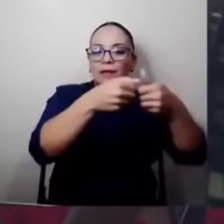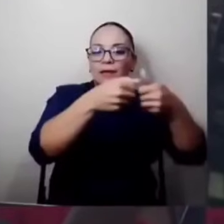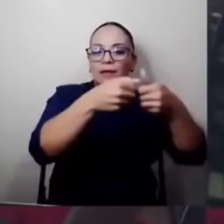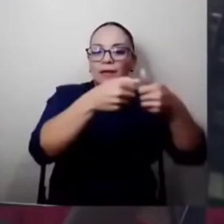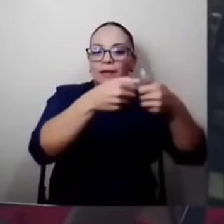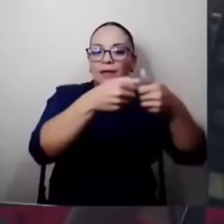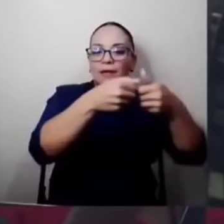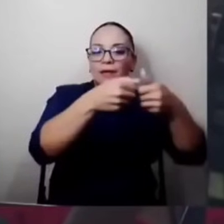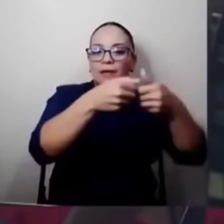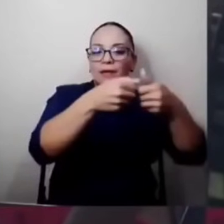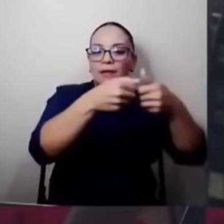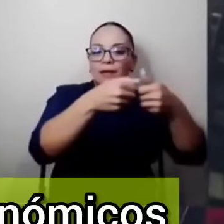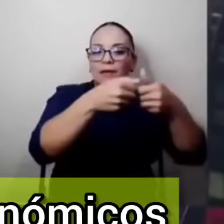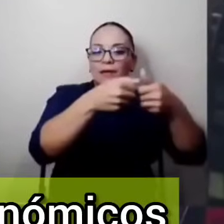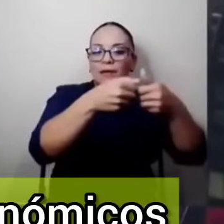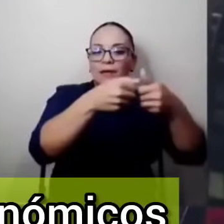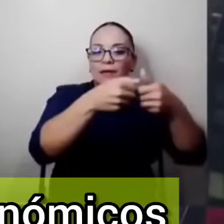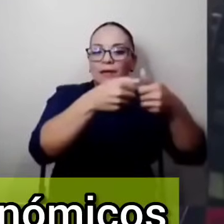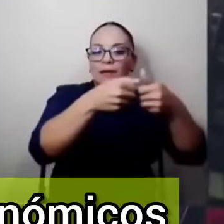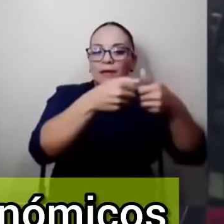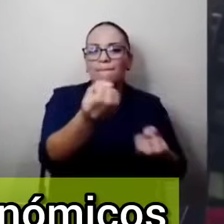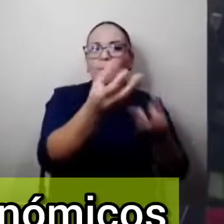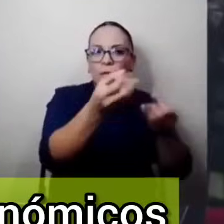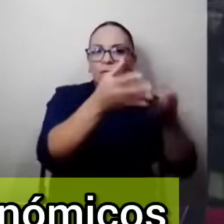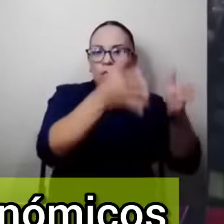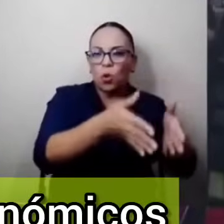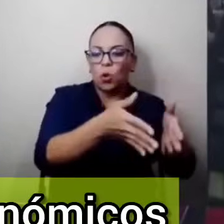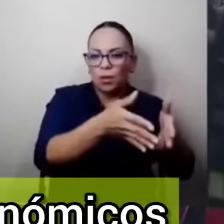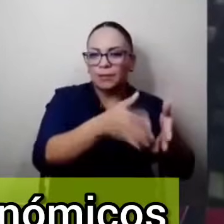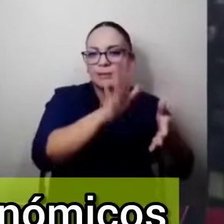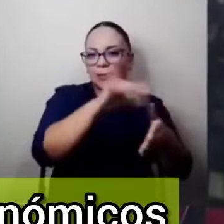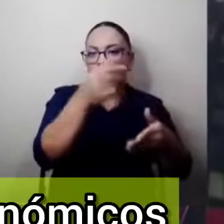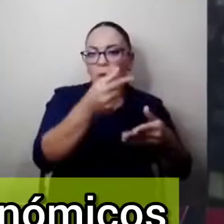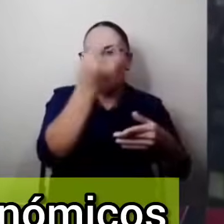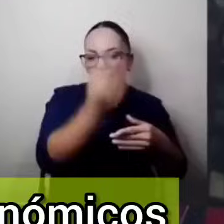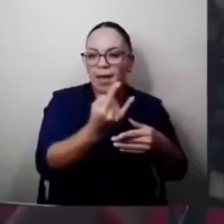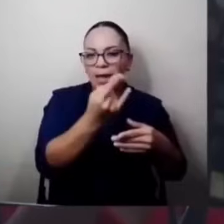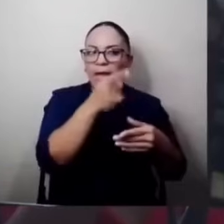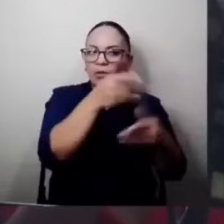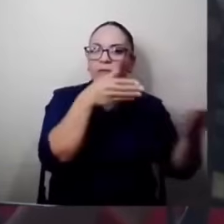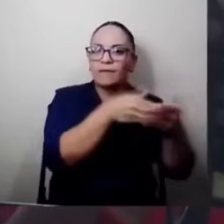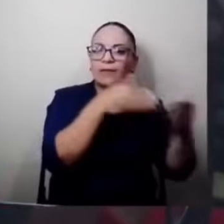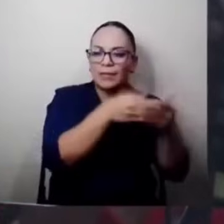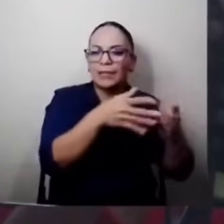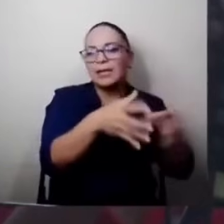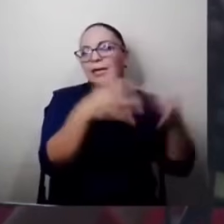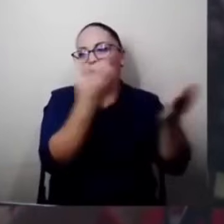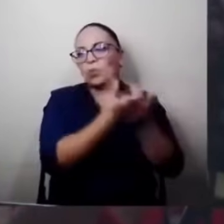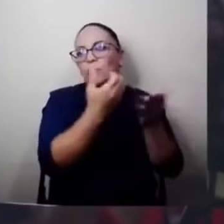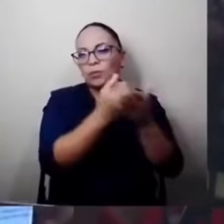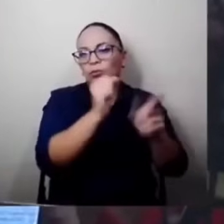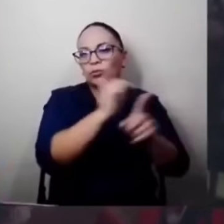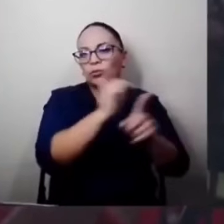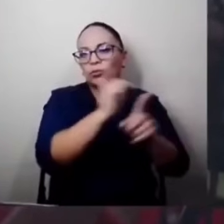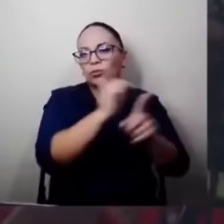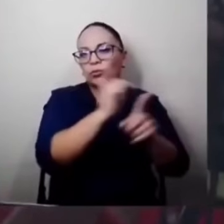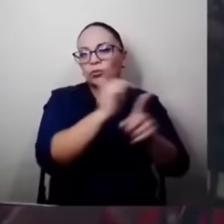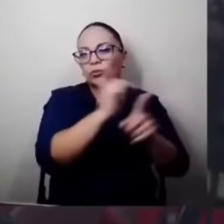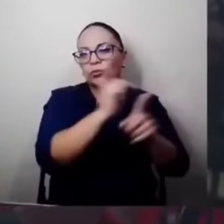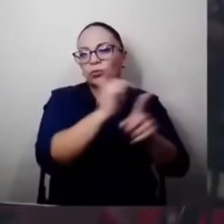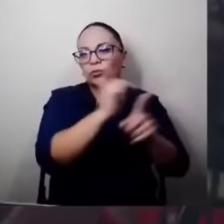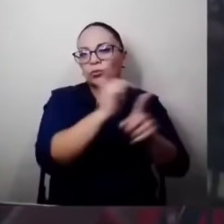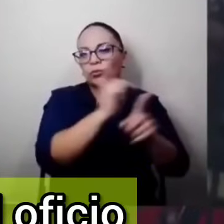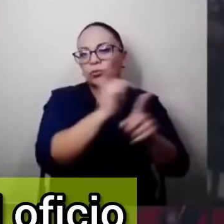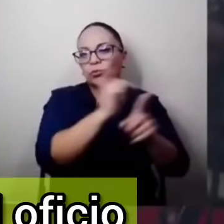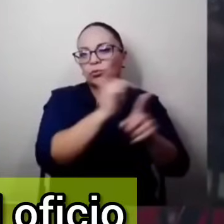de proveedores de redes sociales, de redes 5G generaría graves perjuicios económicos y sociales al país. Pero, por último, para la